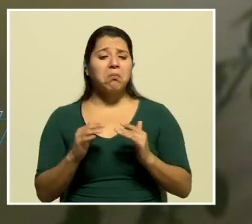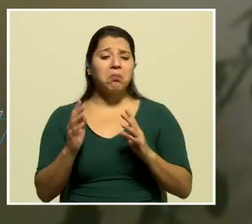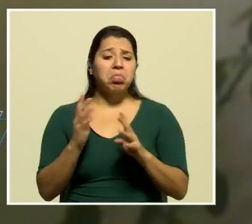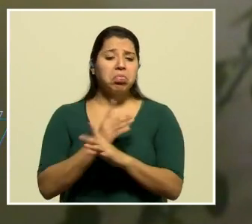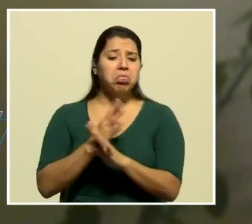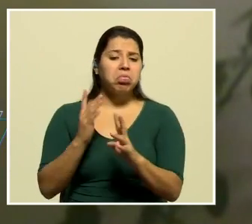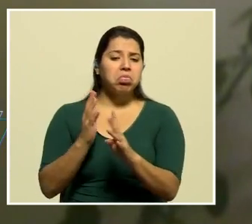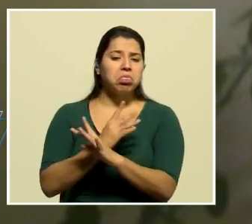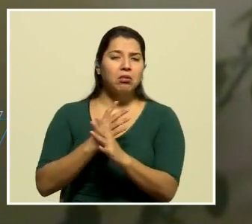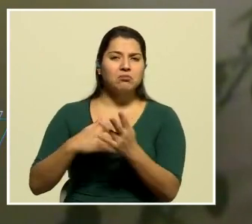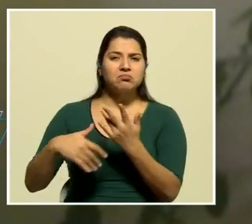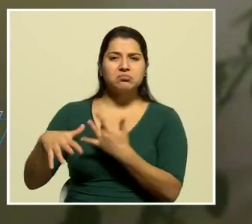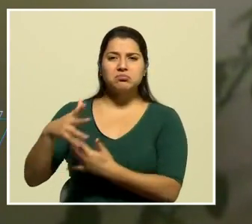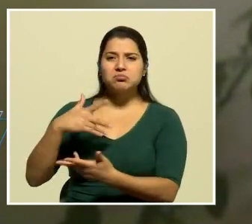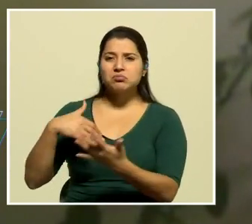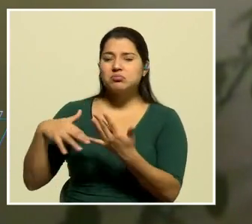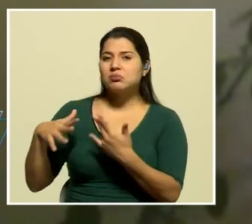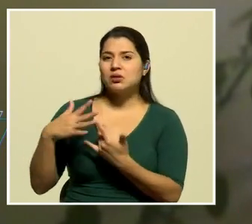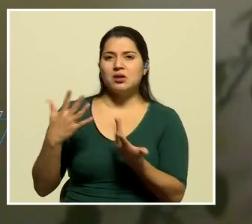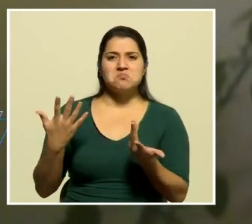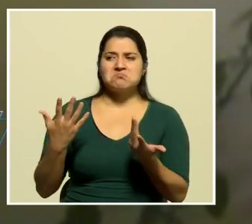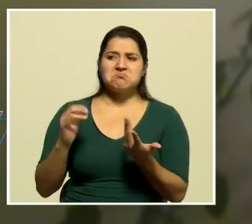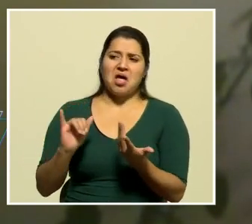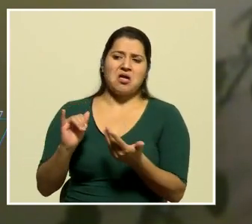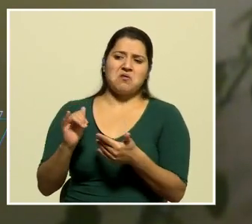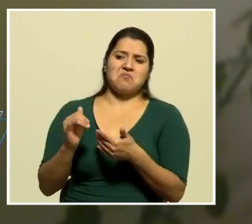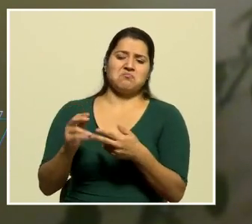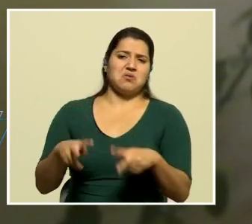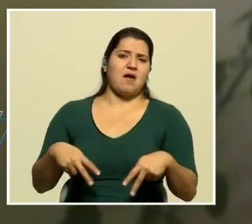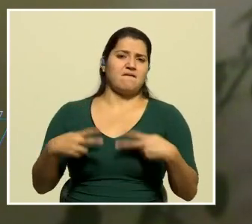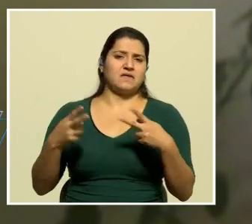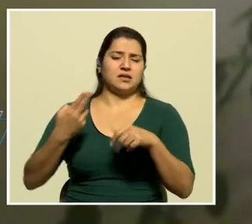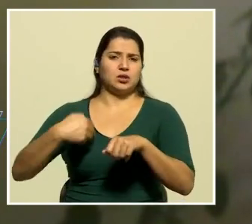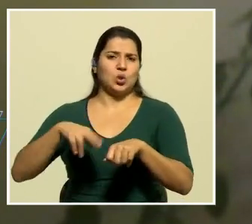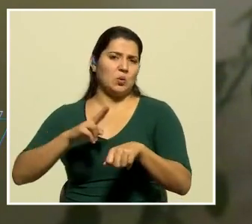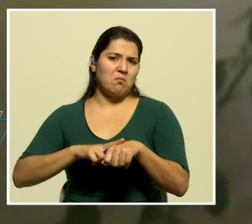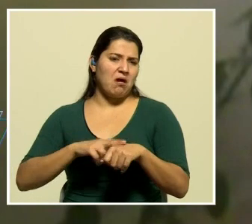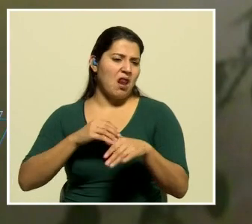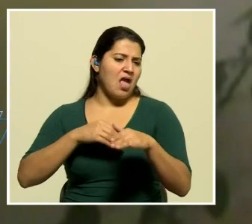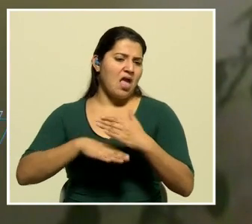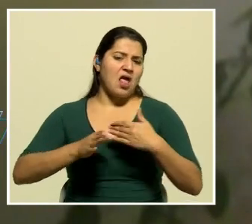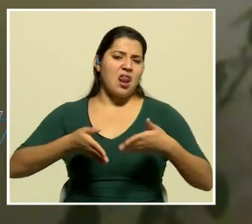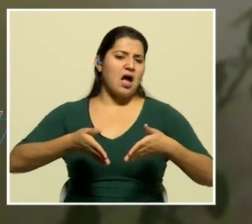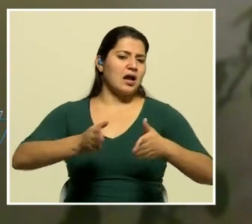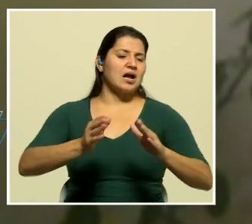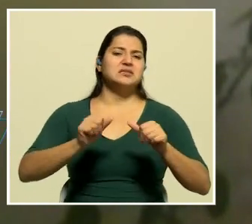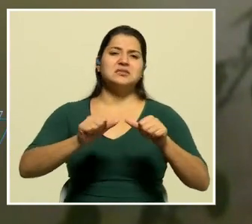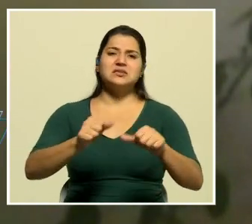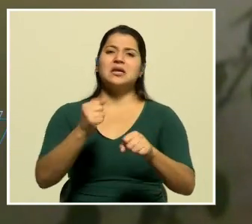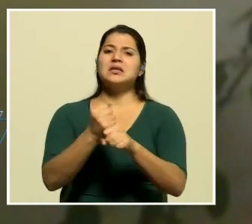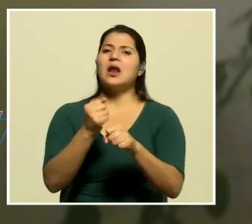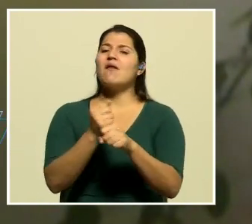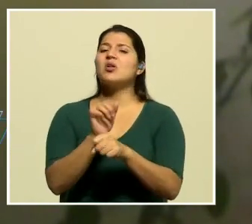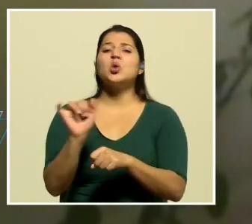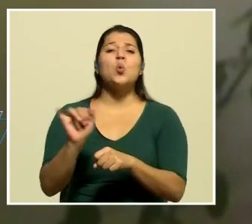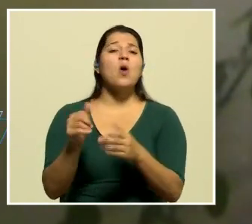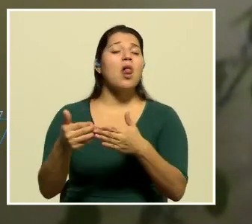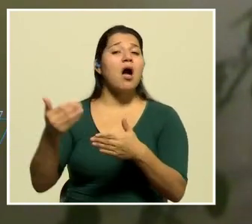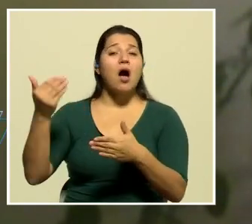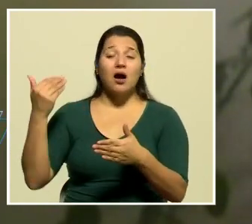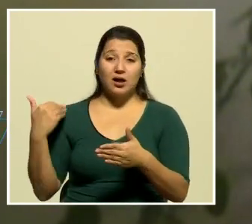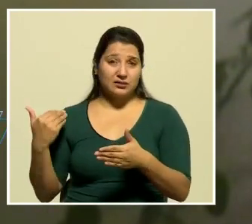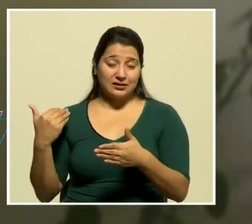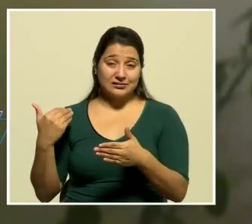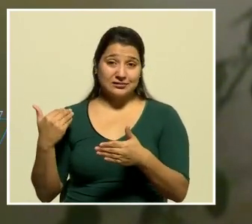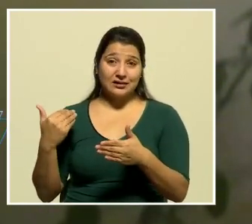clima de negocio usual. En la calle las personas se mantienen trabajando de la misma manera que antes, y eso fue un poco